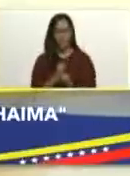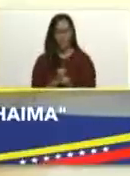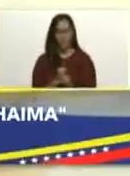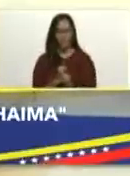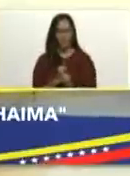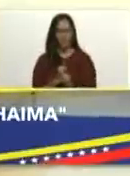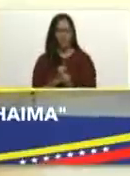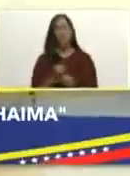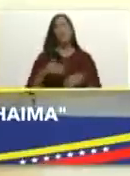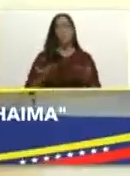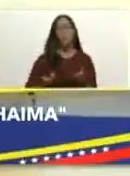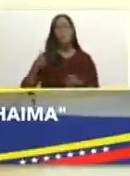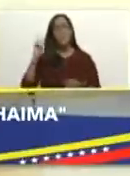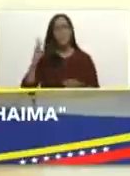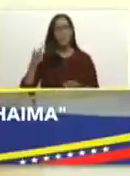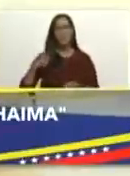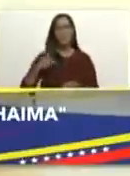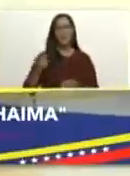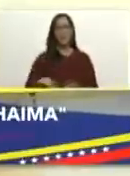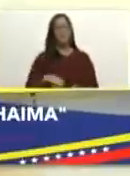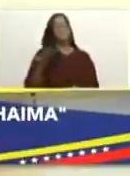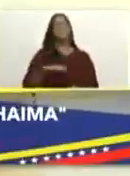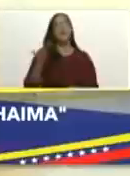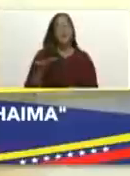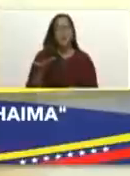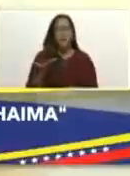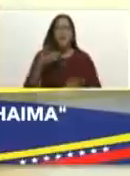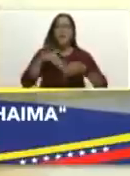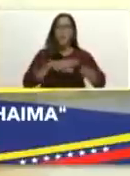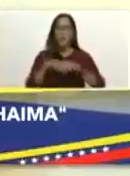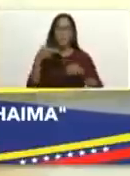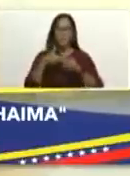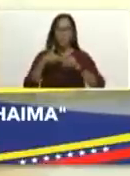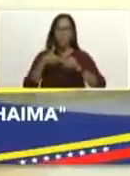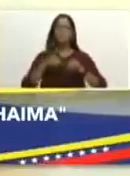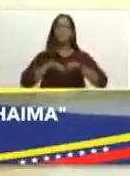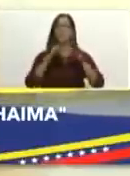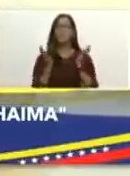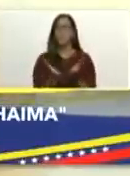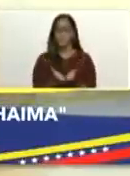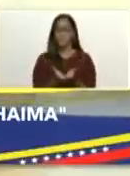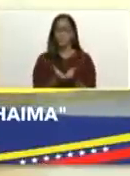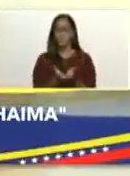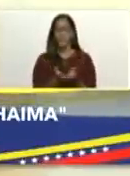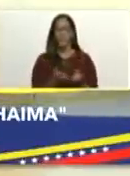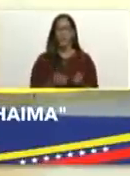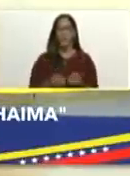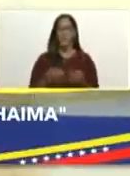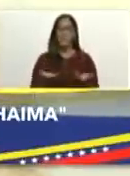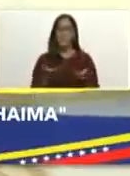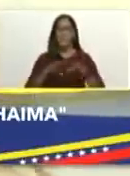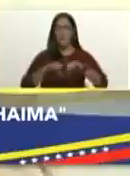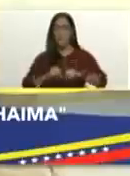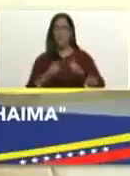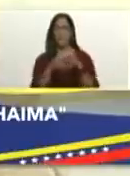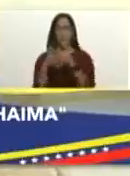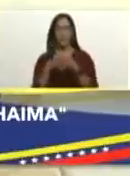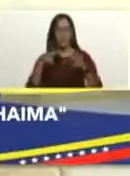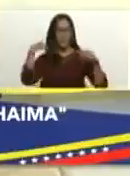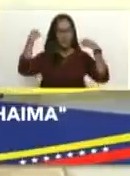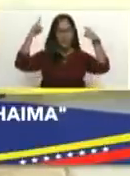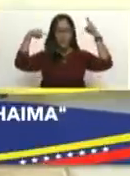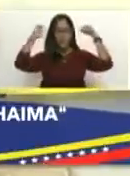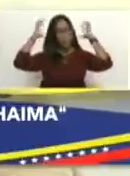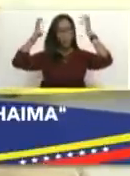eso Venezuela tiene la principal reserva petrolera del mundo. Y el imperio de los Estados Unidos se vuelve loco